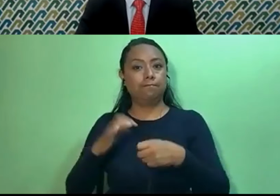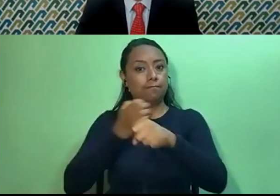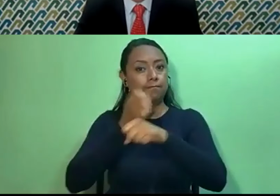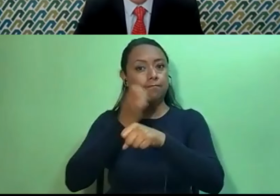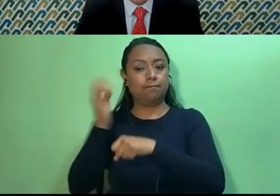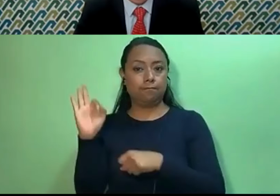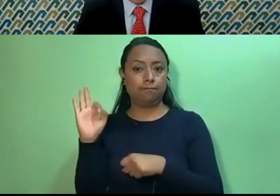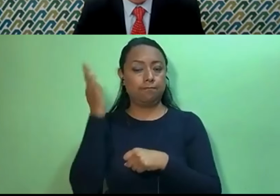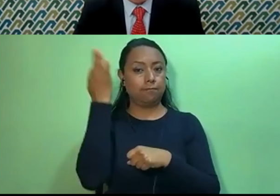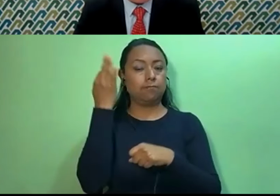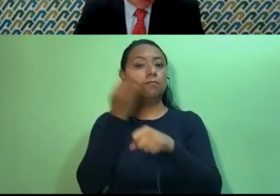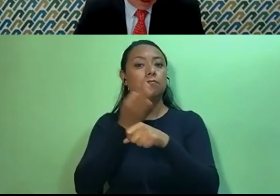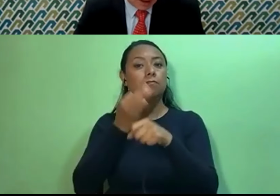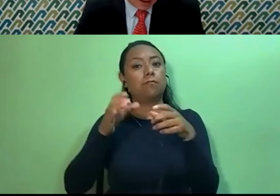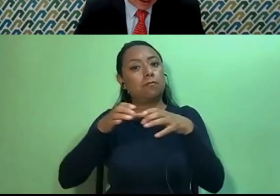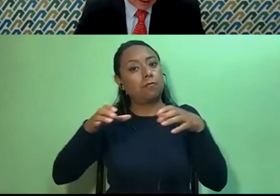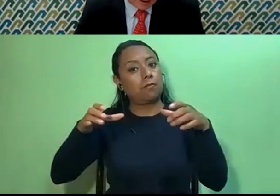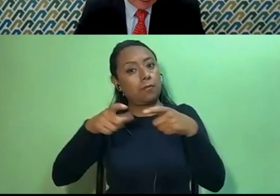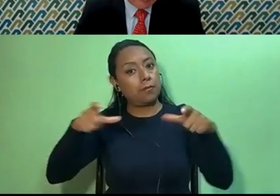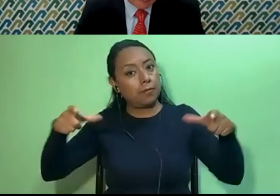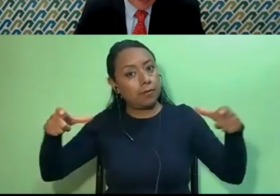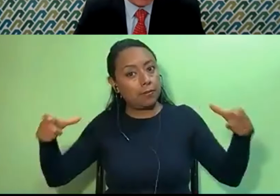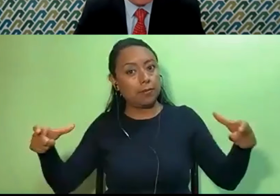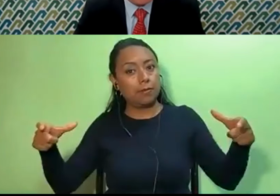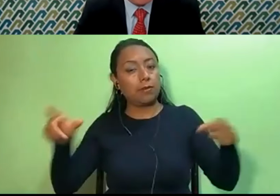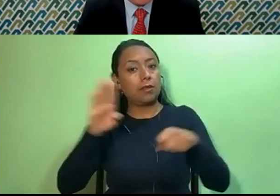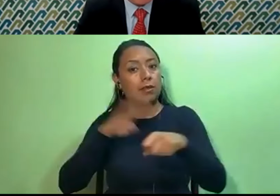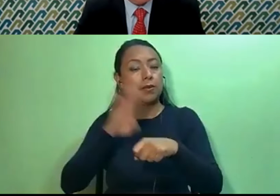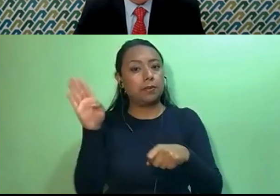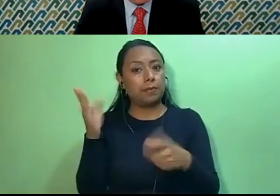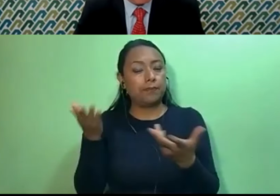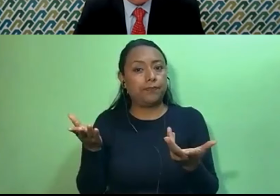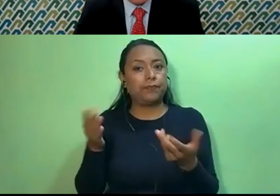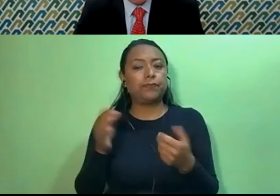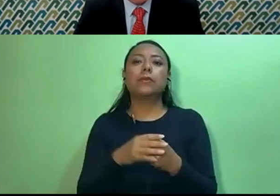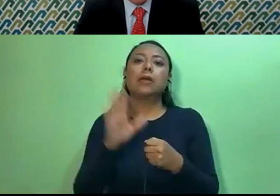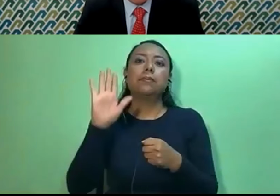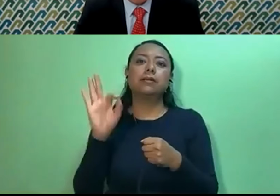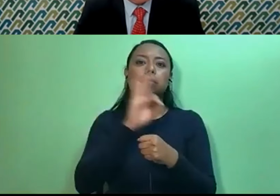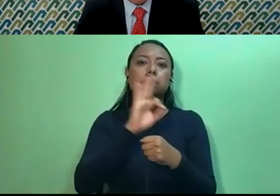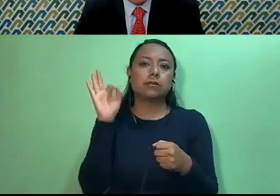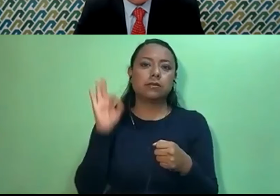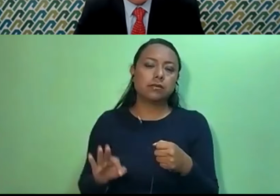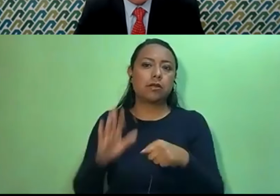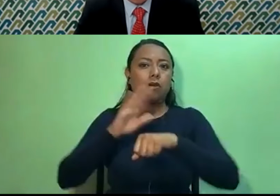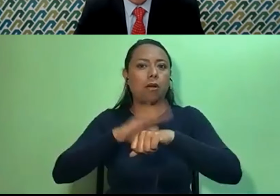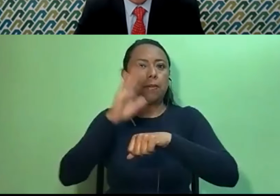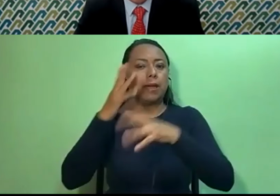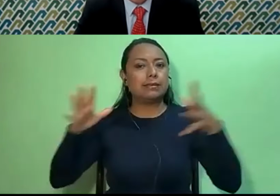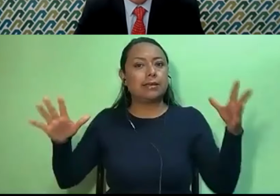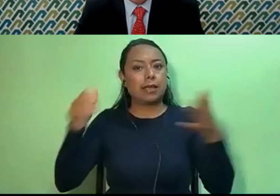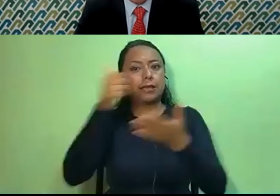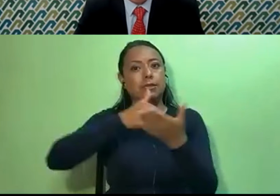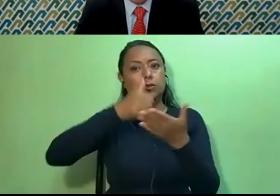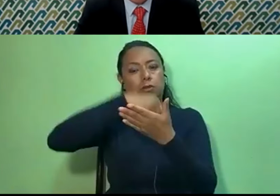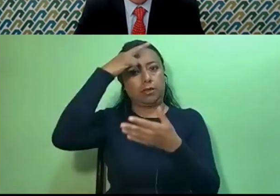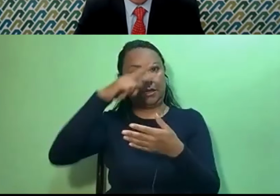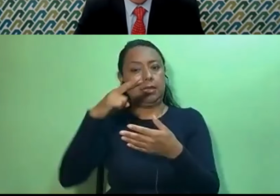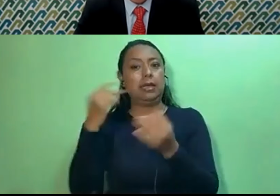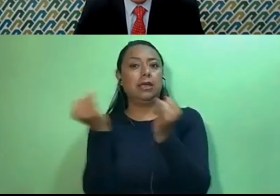están creciendo a un porcentaje mucho mayor que la Ciudad de México. Inclusive nosotros estamos